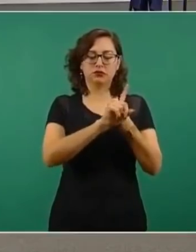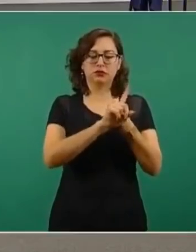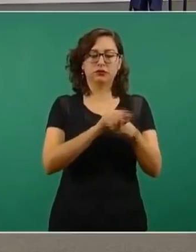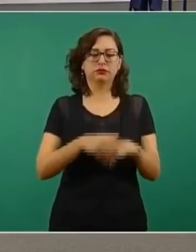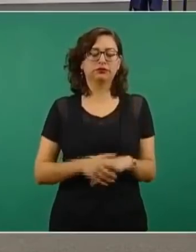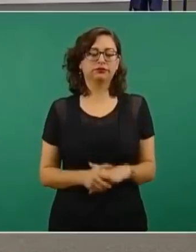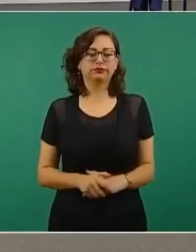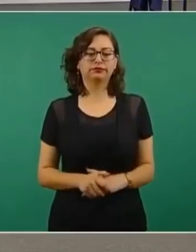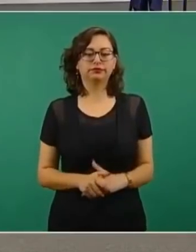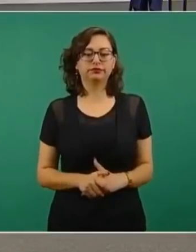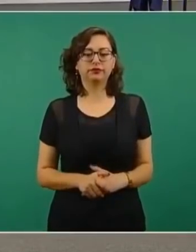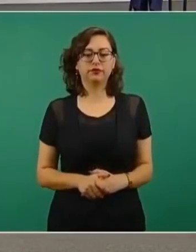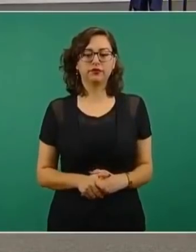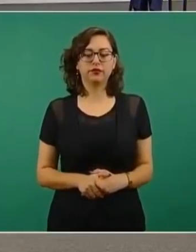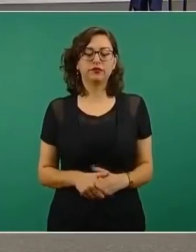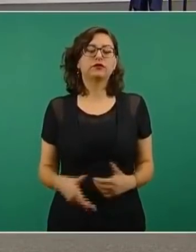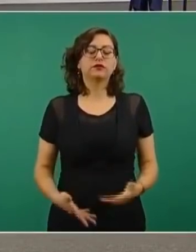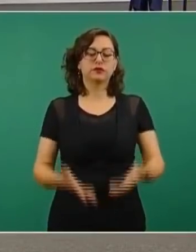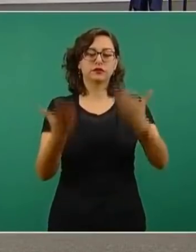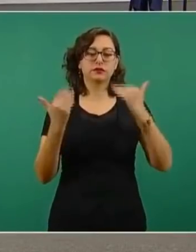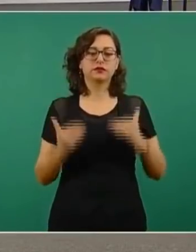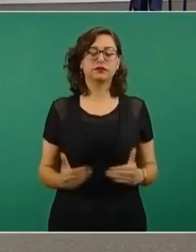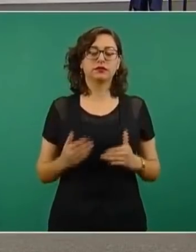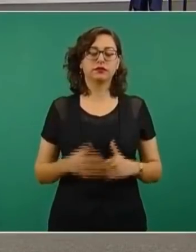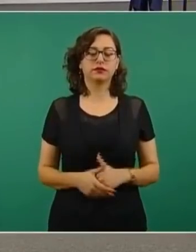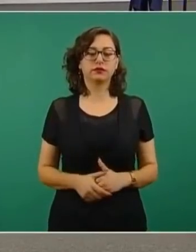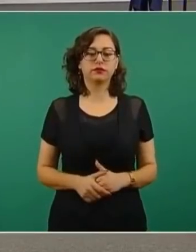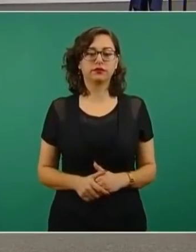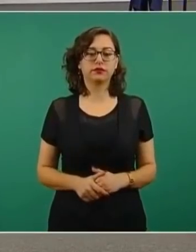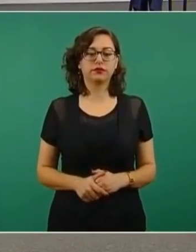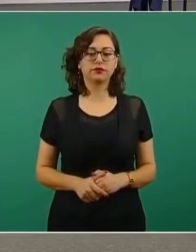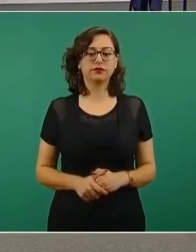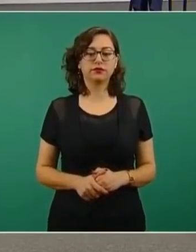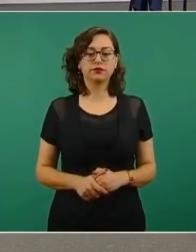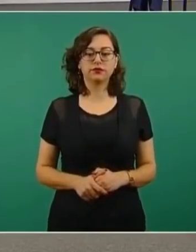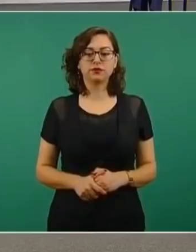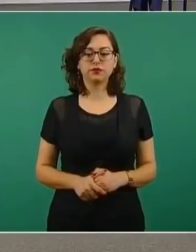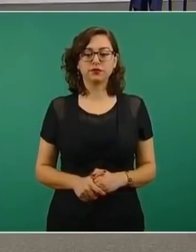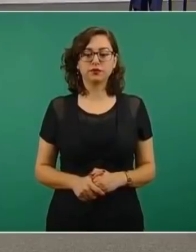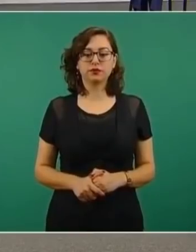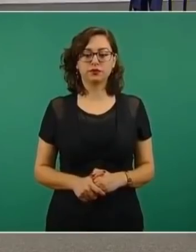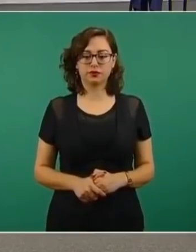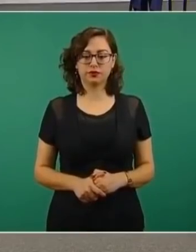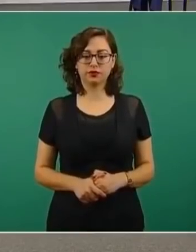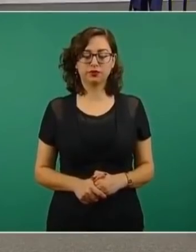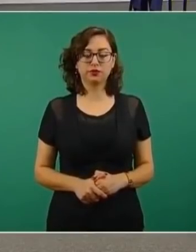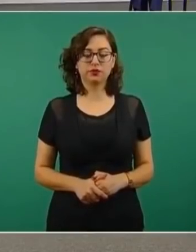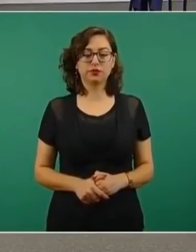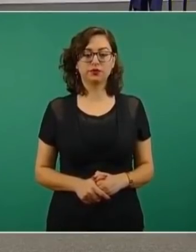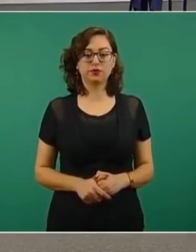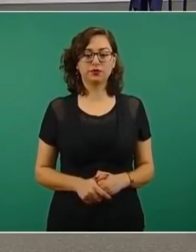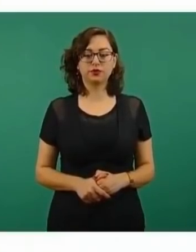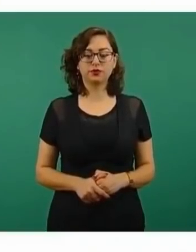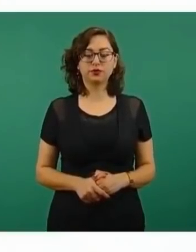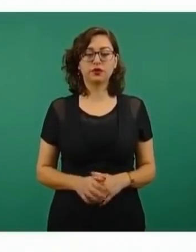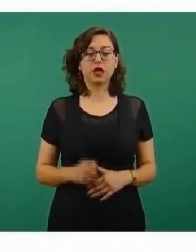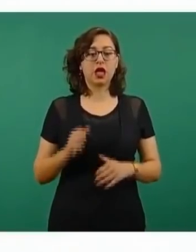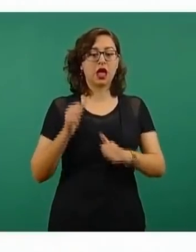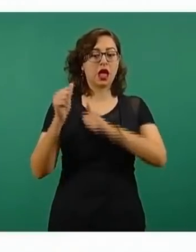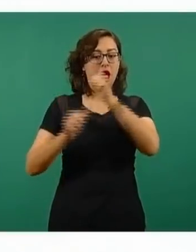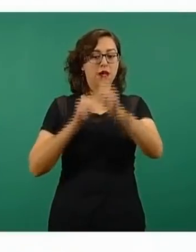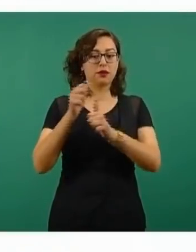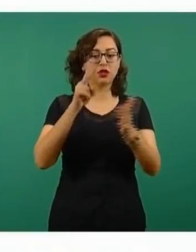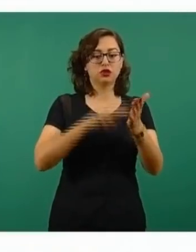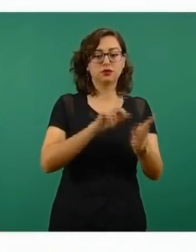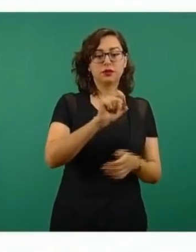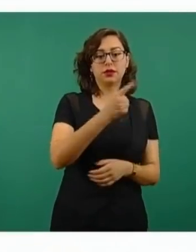¿no? Pasamos a la siguiente, por favor. Aquí podemos ver la variación que tuvo entre abril 2021 y diciembre